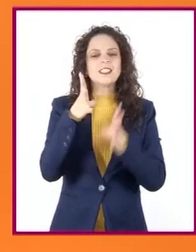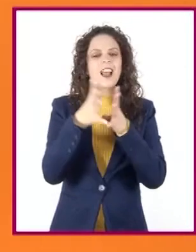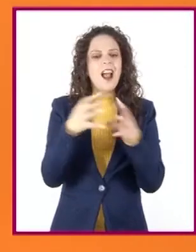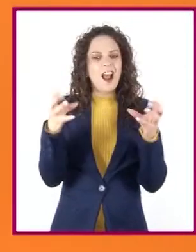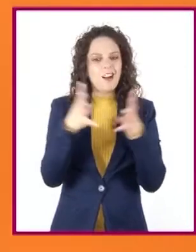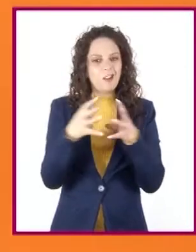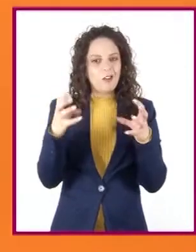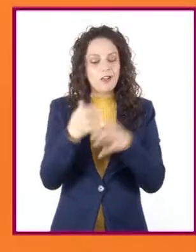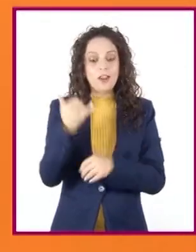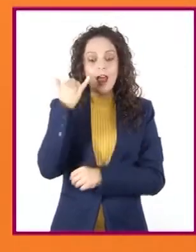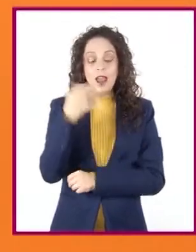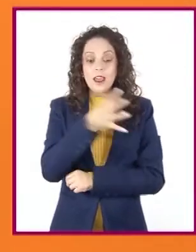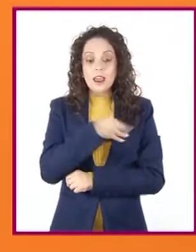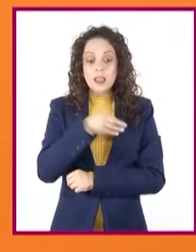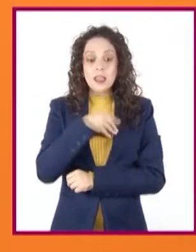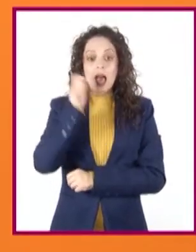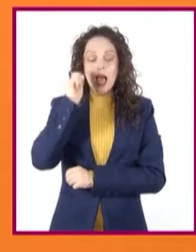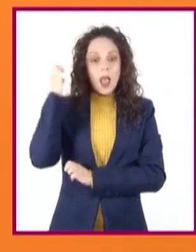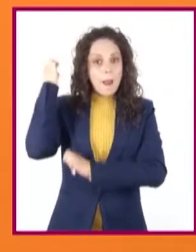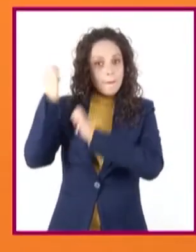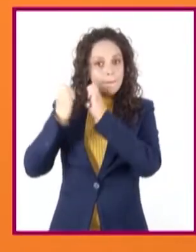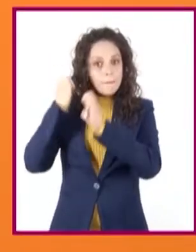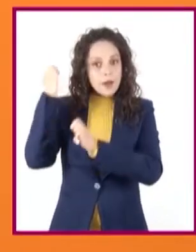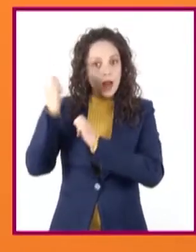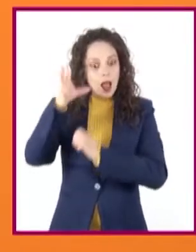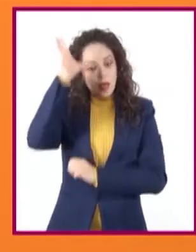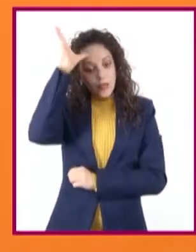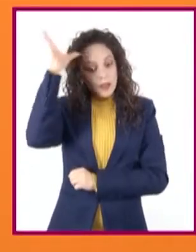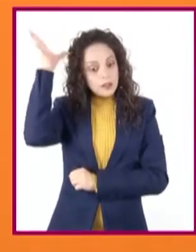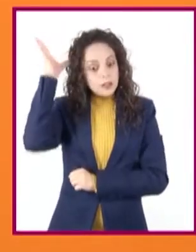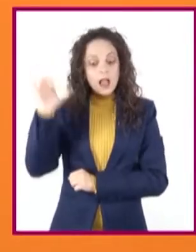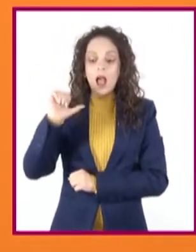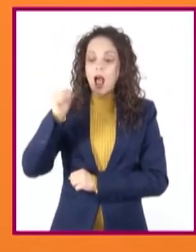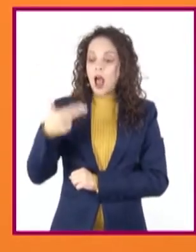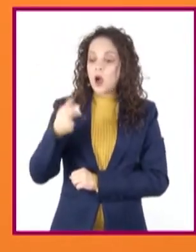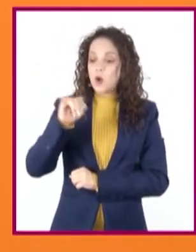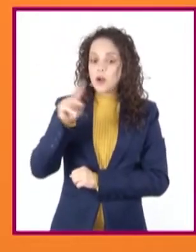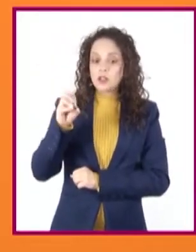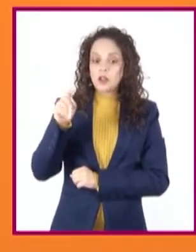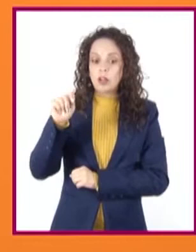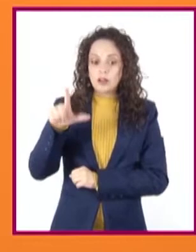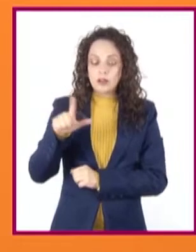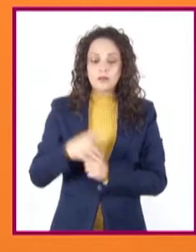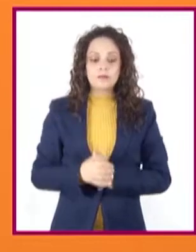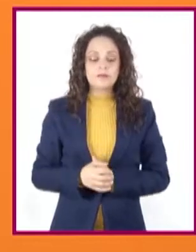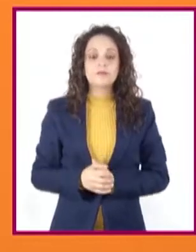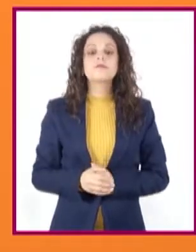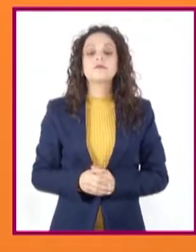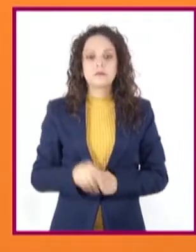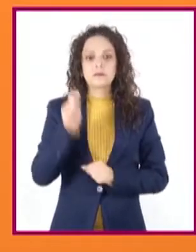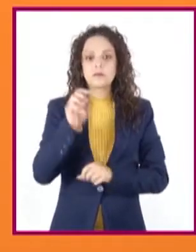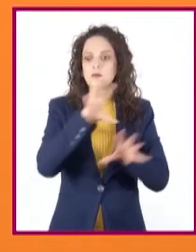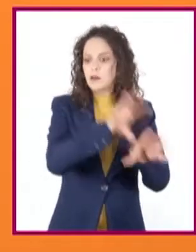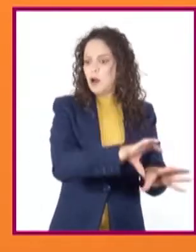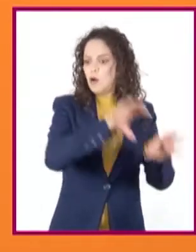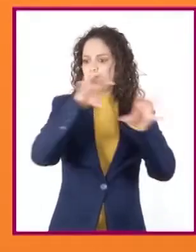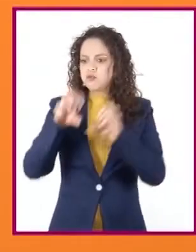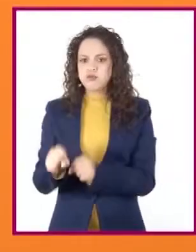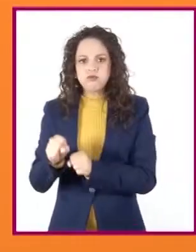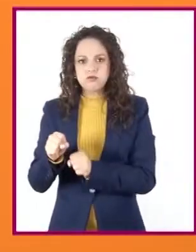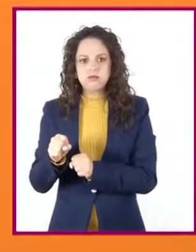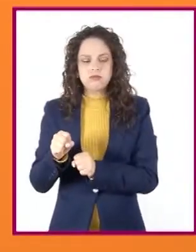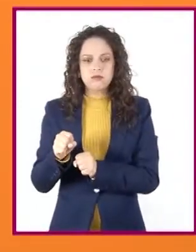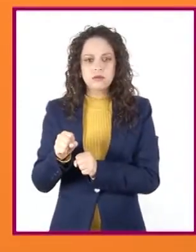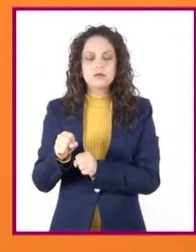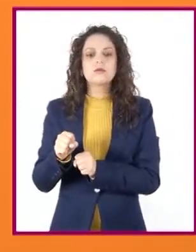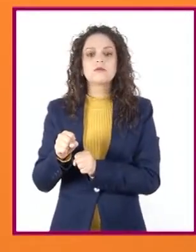del poderoso emperador azteca, Ahuizotl. Hallábase presa en calidad de rehén, en poder